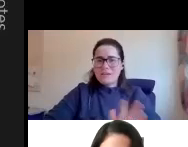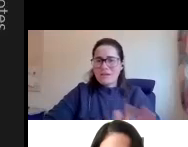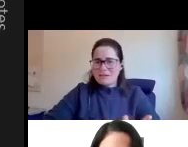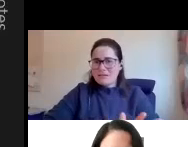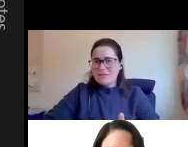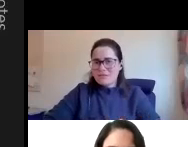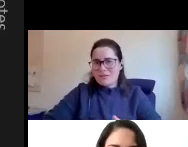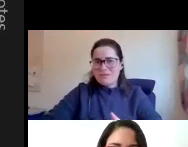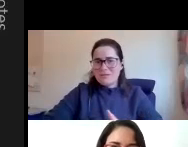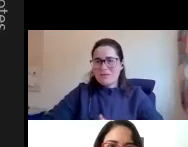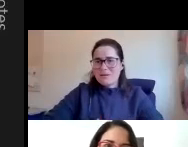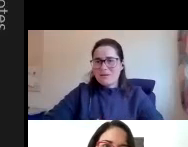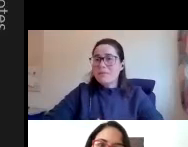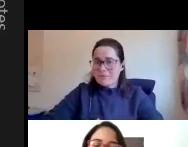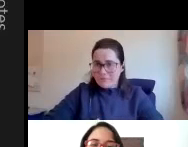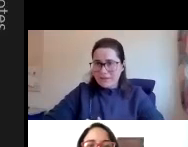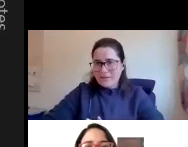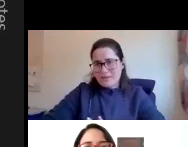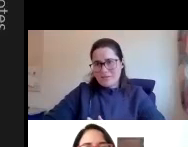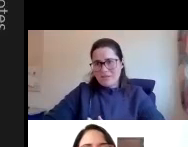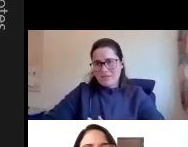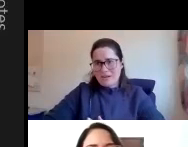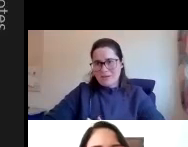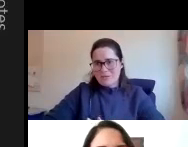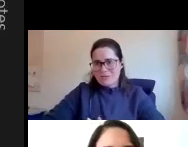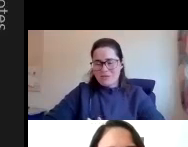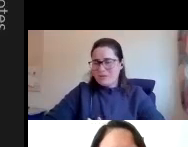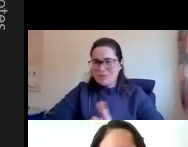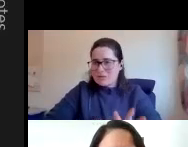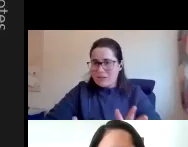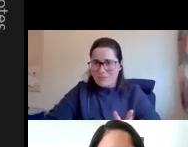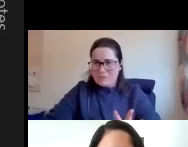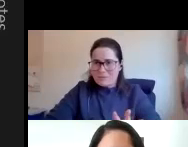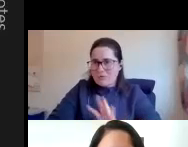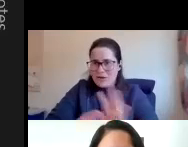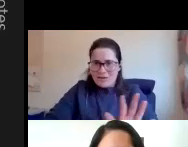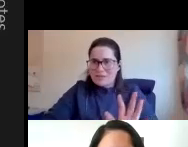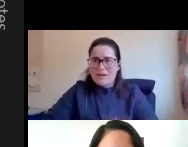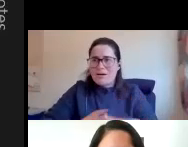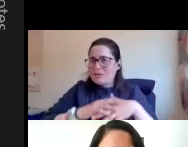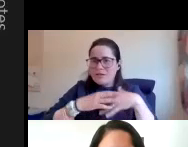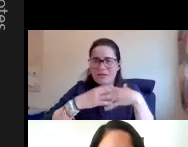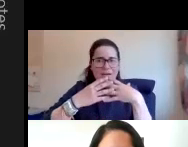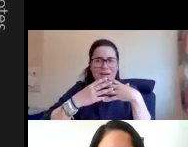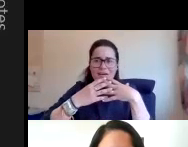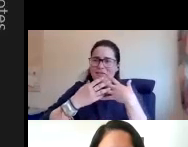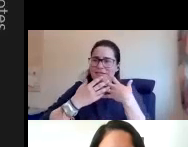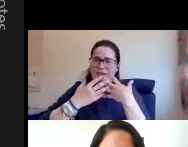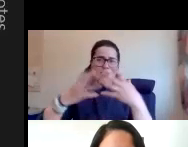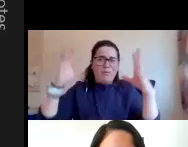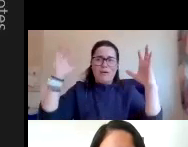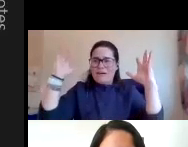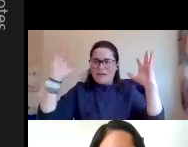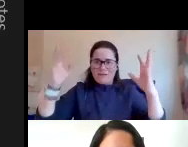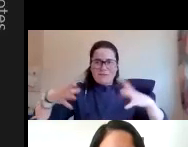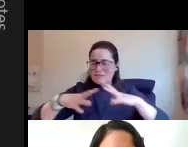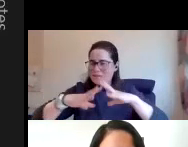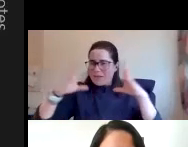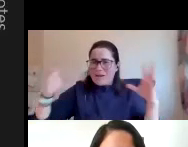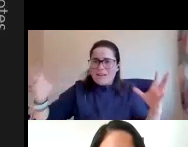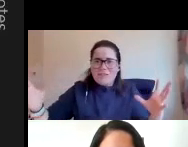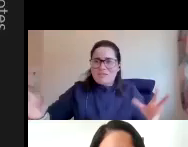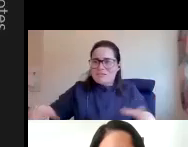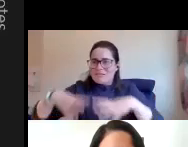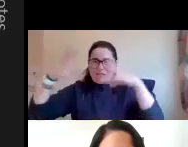eutrofización generalizados en los lados de Guatemala por la falta de gestión integrada del recurso hídrico no tenemos, no hay. O sea, ahorita es a como venga, no se